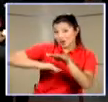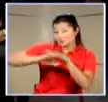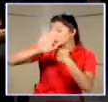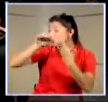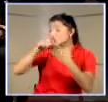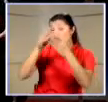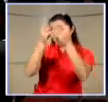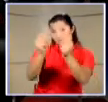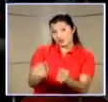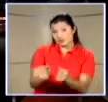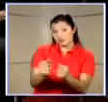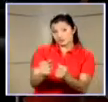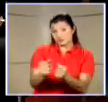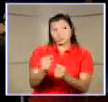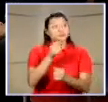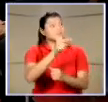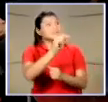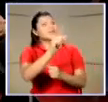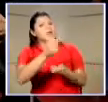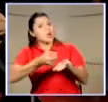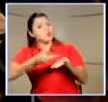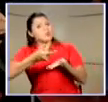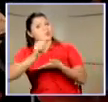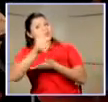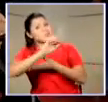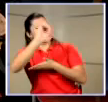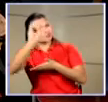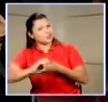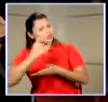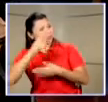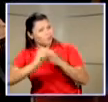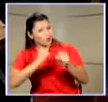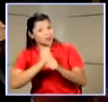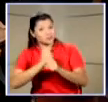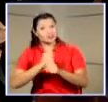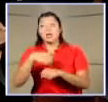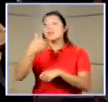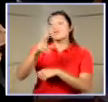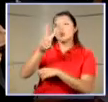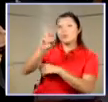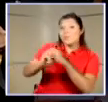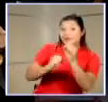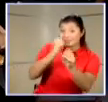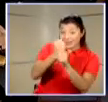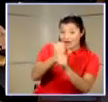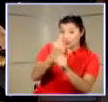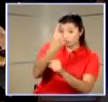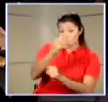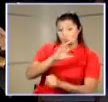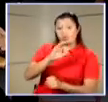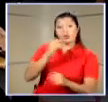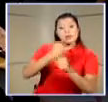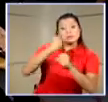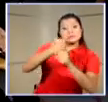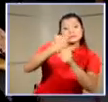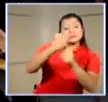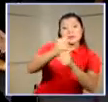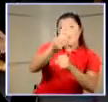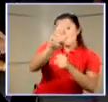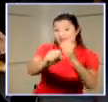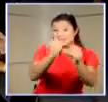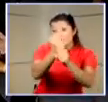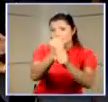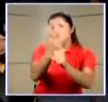financiera. Aumentan un 10%. Después de 20 años, un policía penitenciario lo que está ganando son $500,000 de pesos. Lo dijo